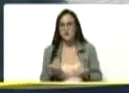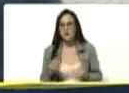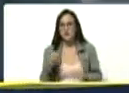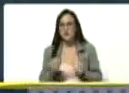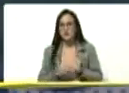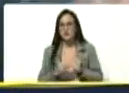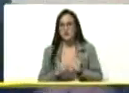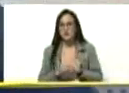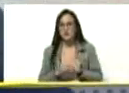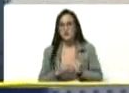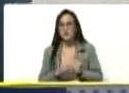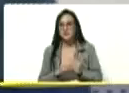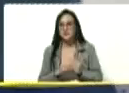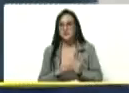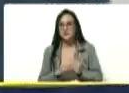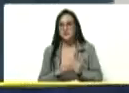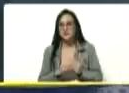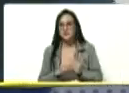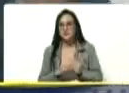se ha votado